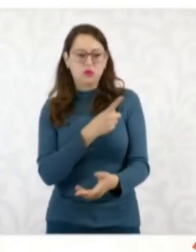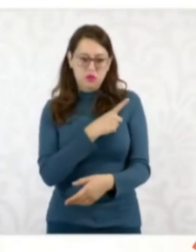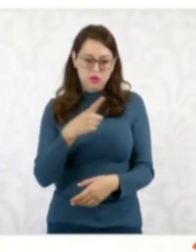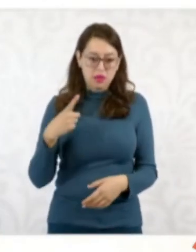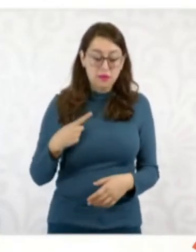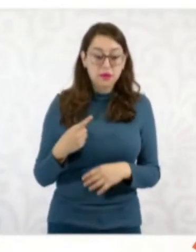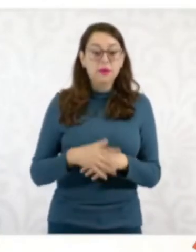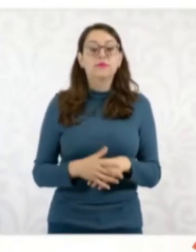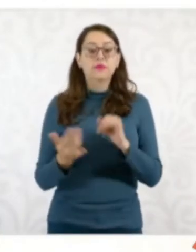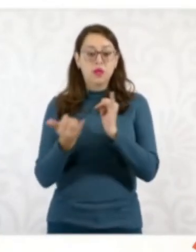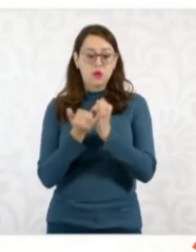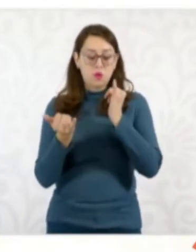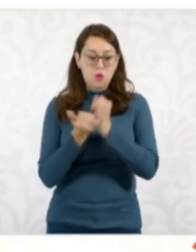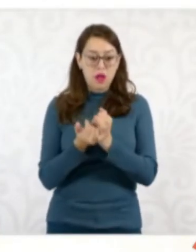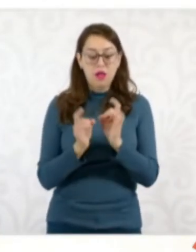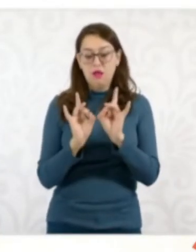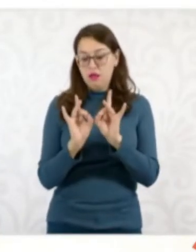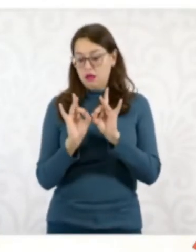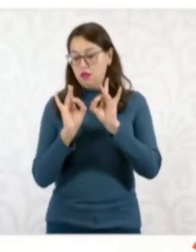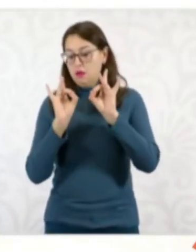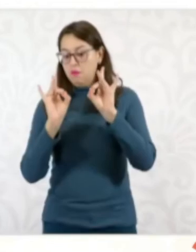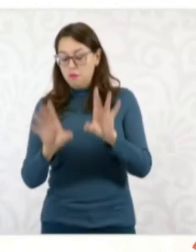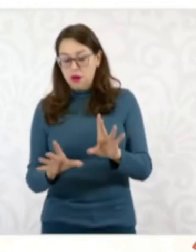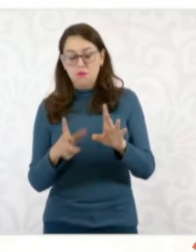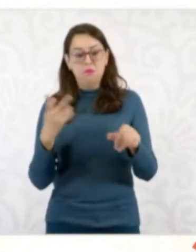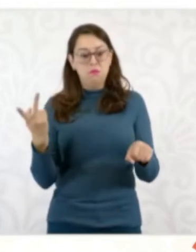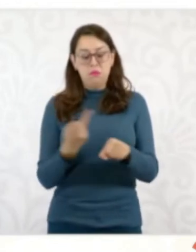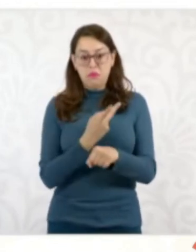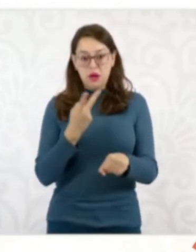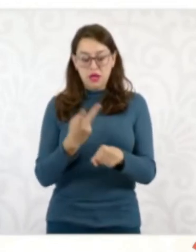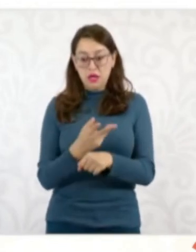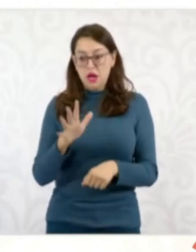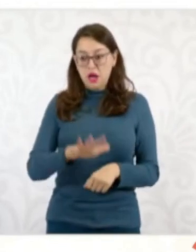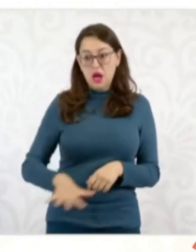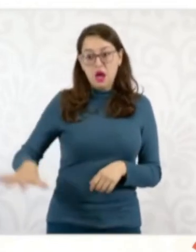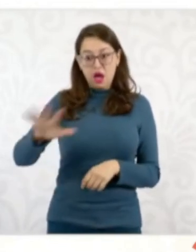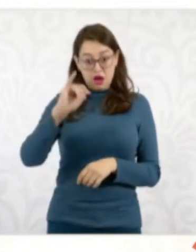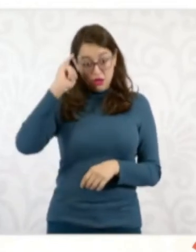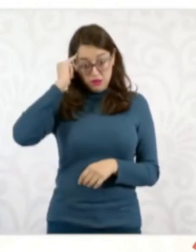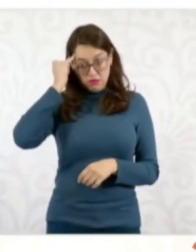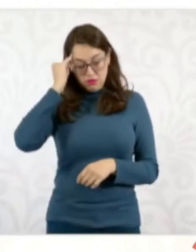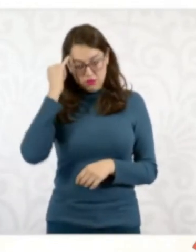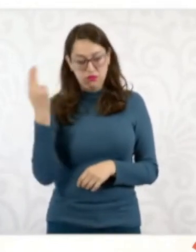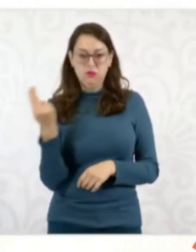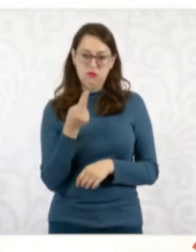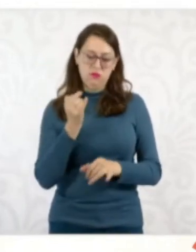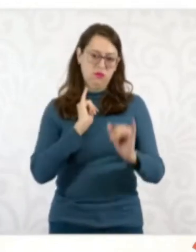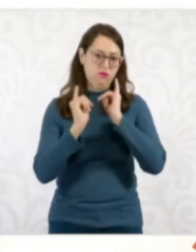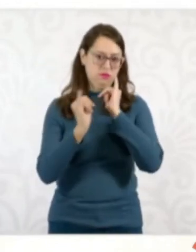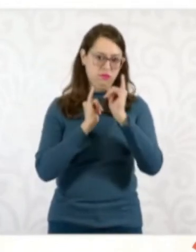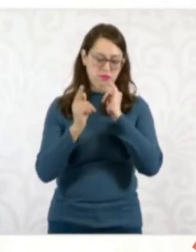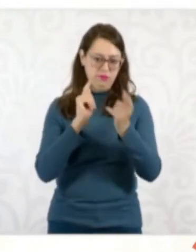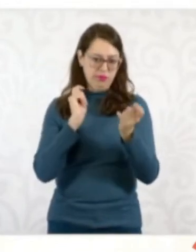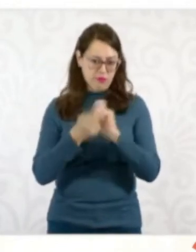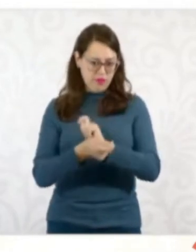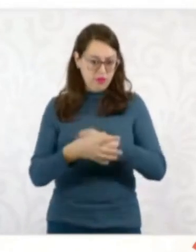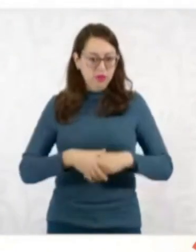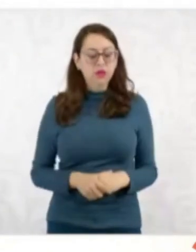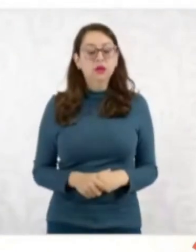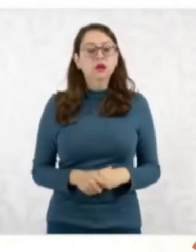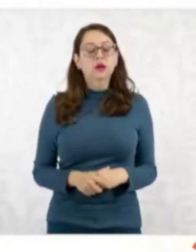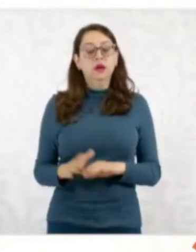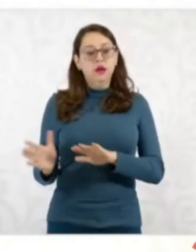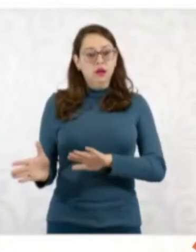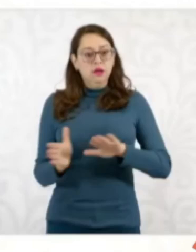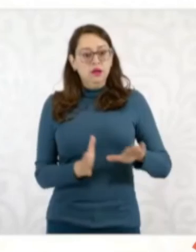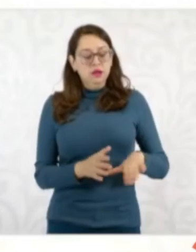de traducción e interpretación cuando se trate de poblaciones indígenas. Además, si le damos a la siguiente,